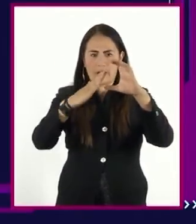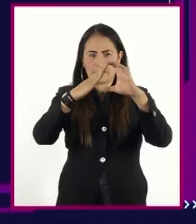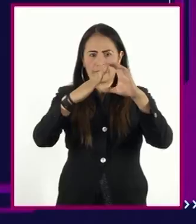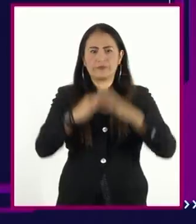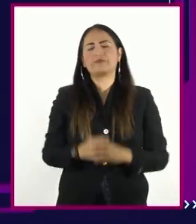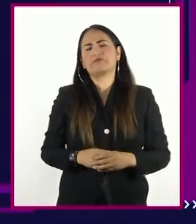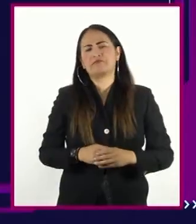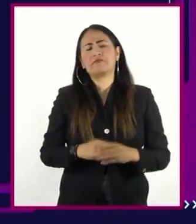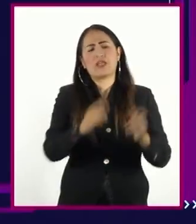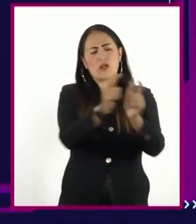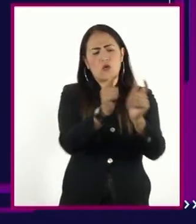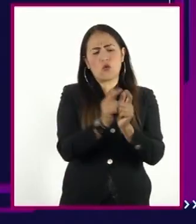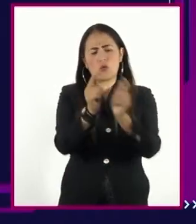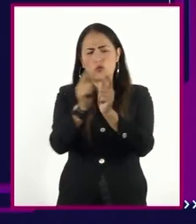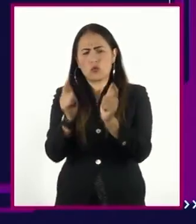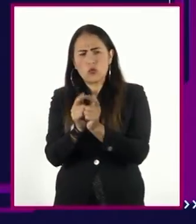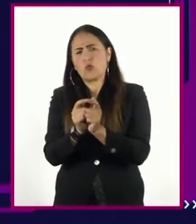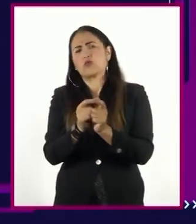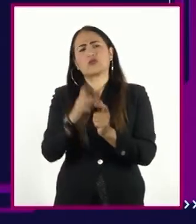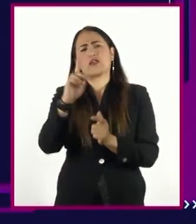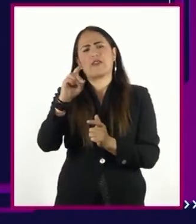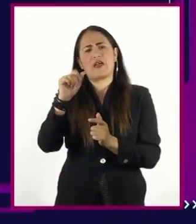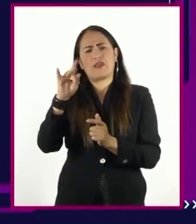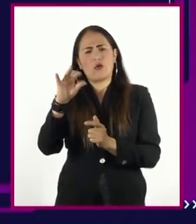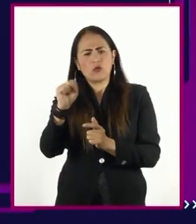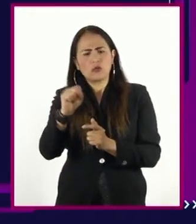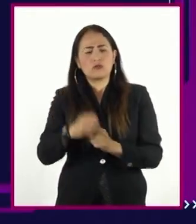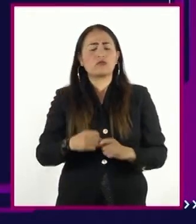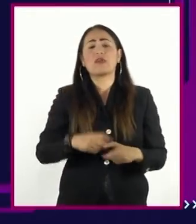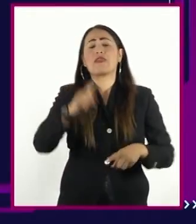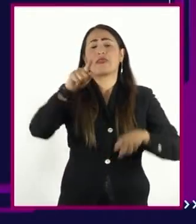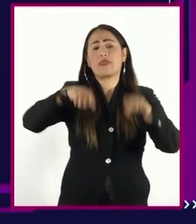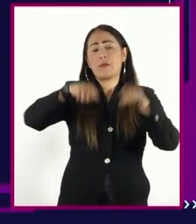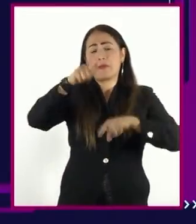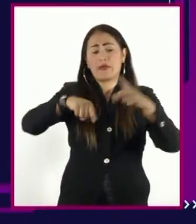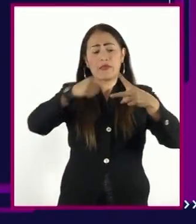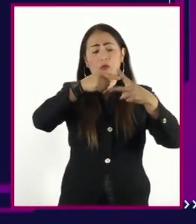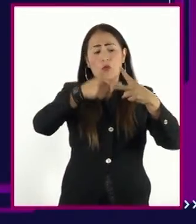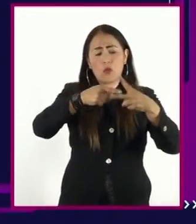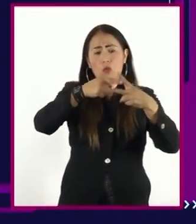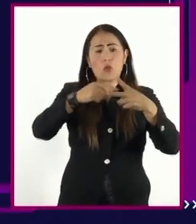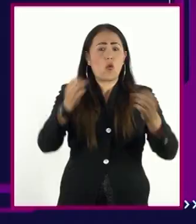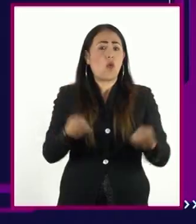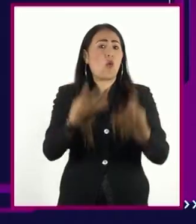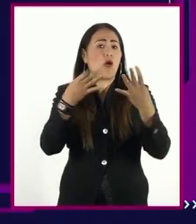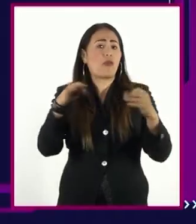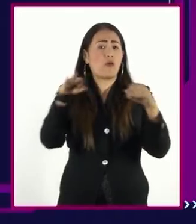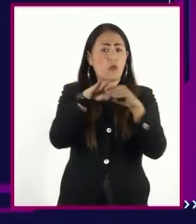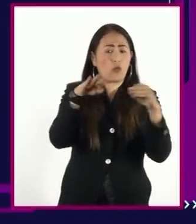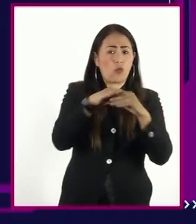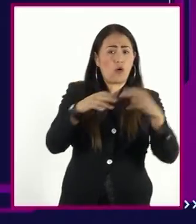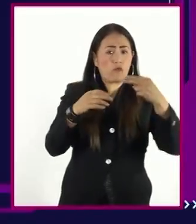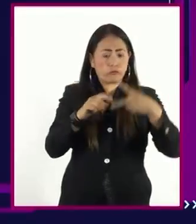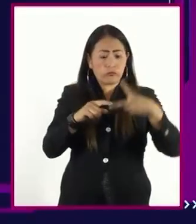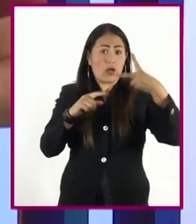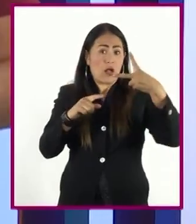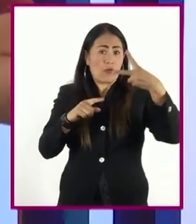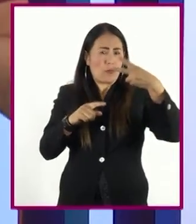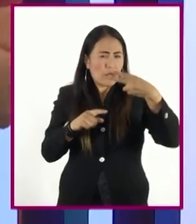a categorías de datos. El tamaño de cada sector es proporcional a la frecuencia que la categoría que